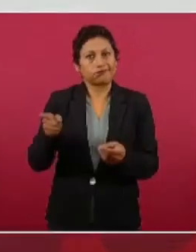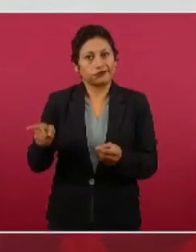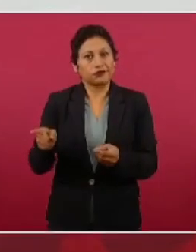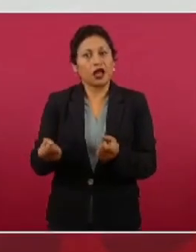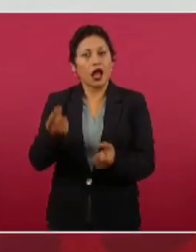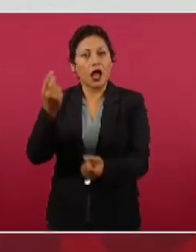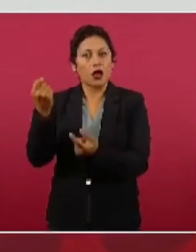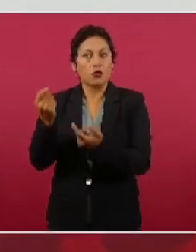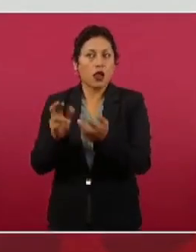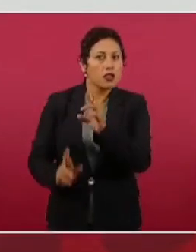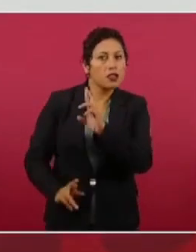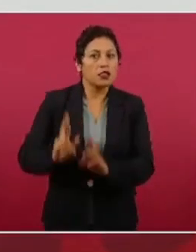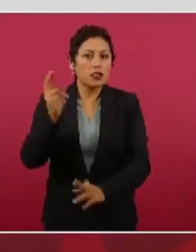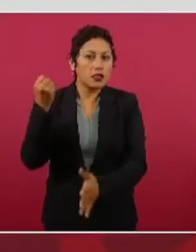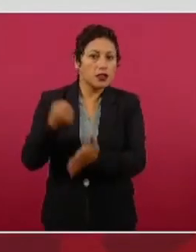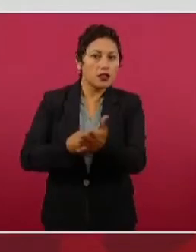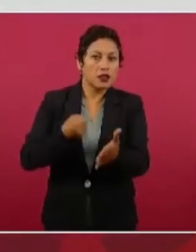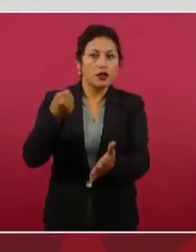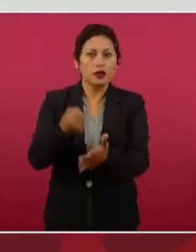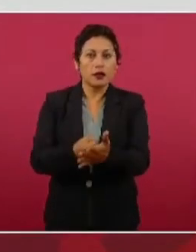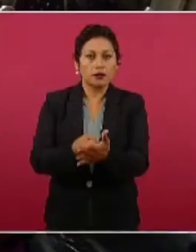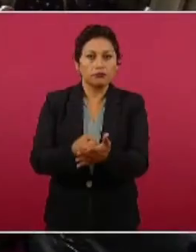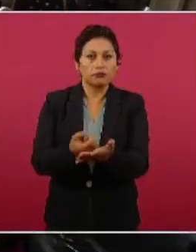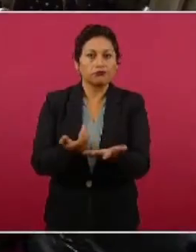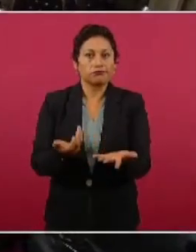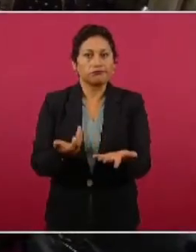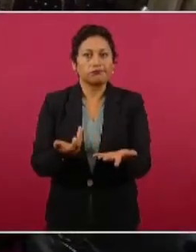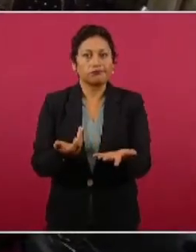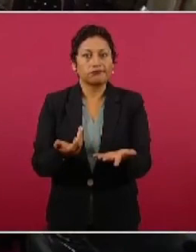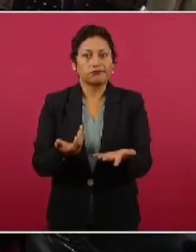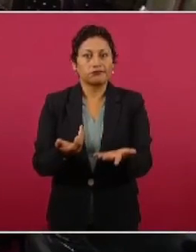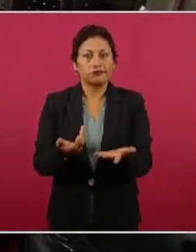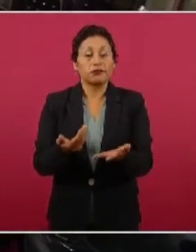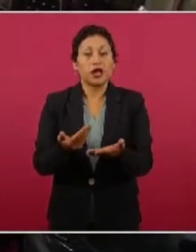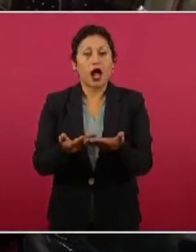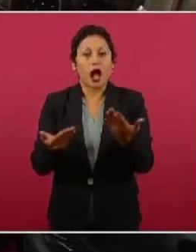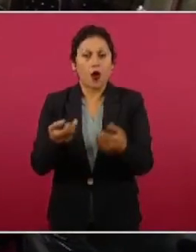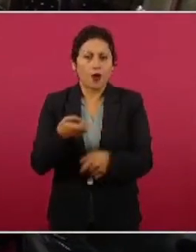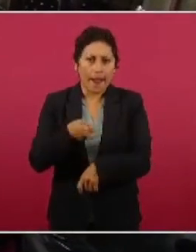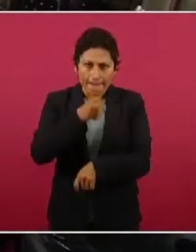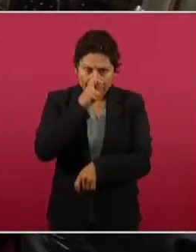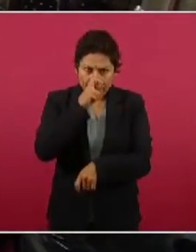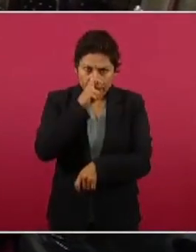no pasan, no dejan pasar nada,